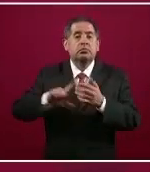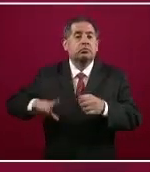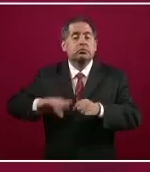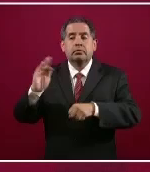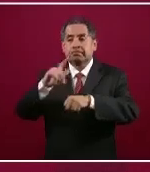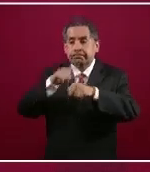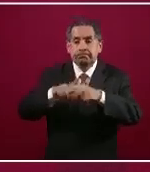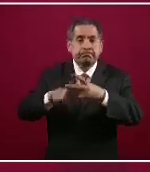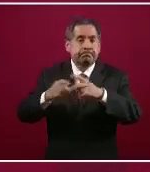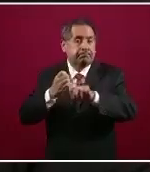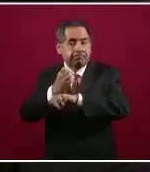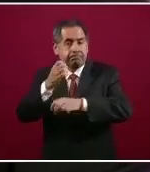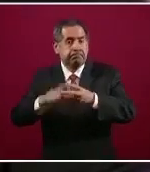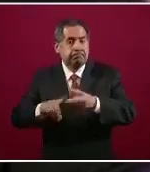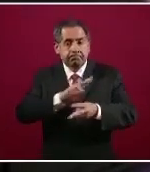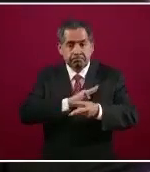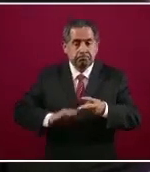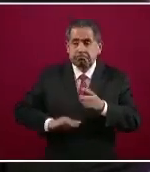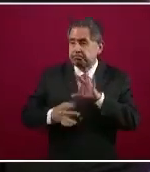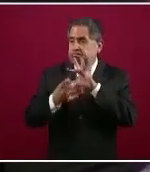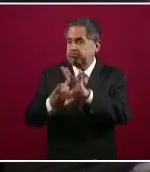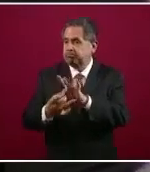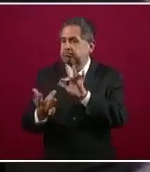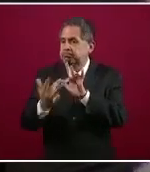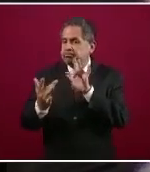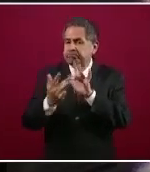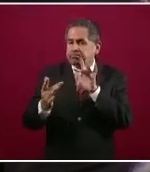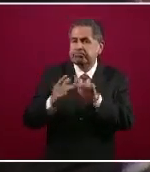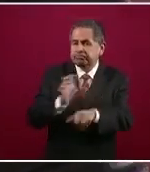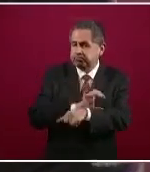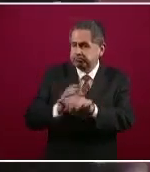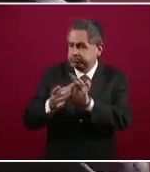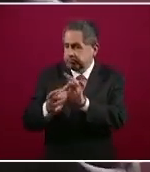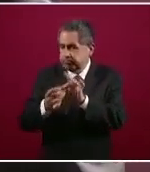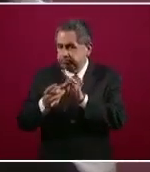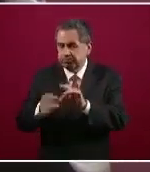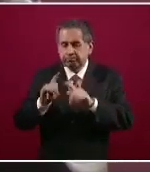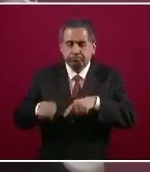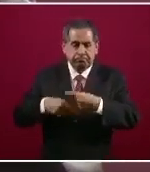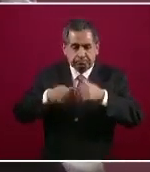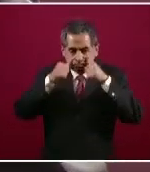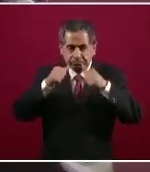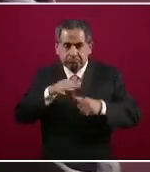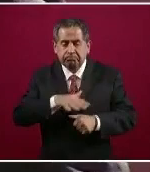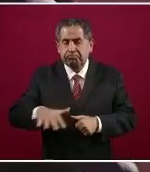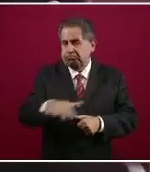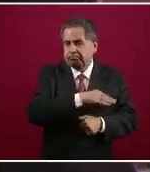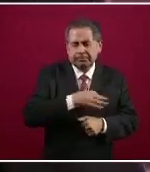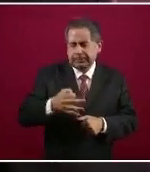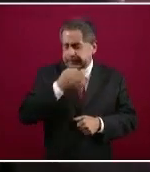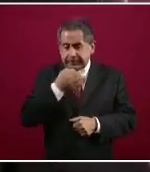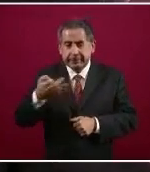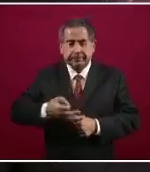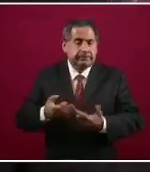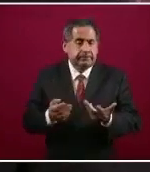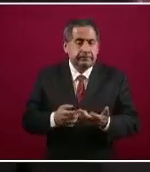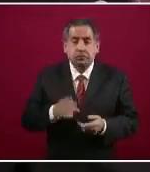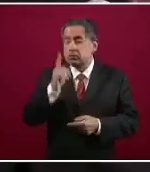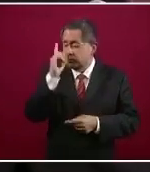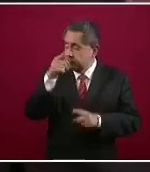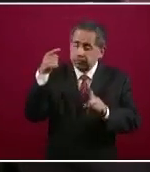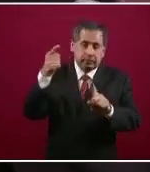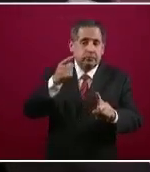federal, de los gobiernos estatales y de los gobiernos municipales y, por supuesto, que no exista